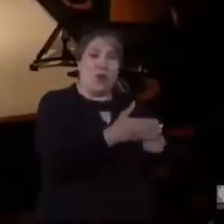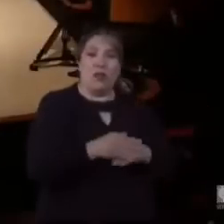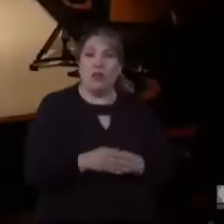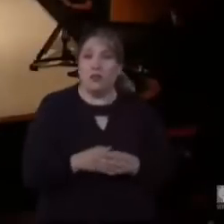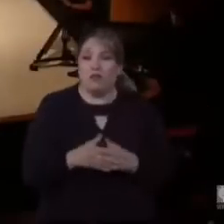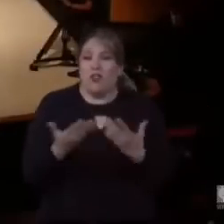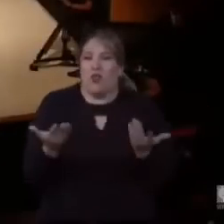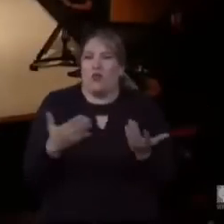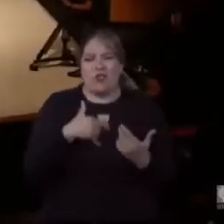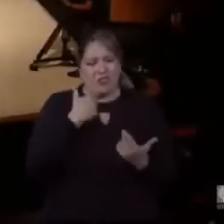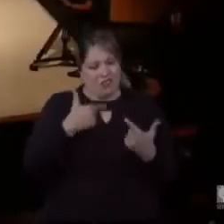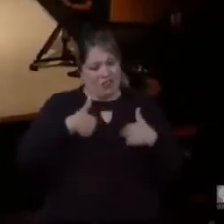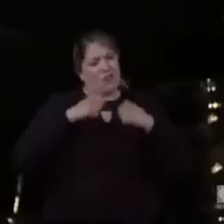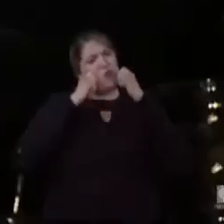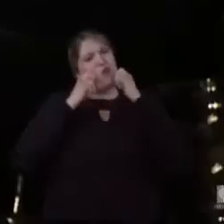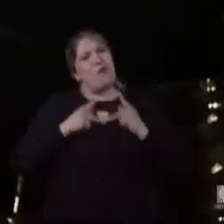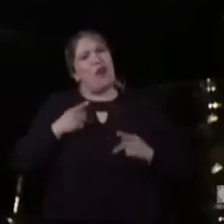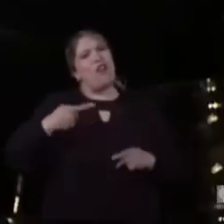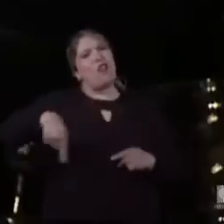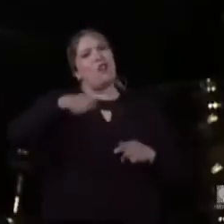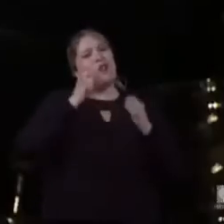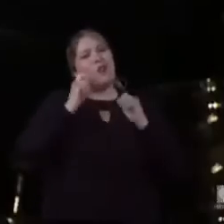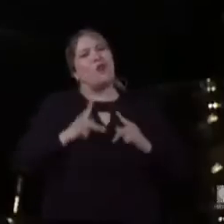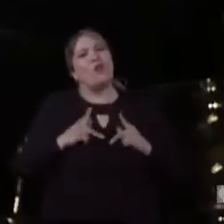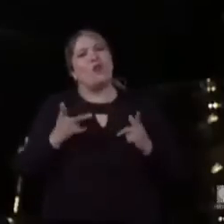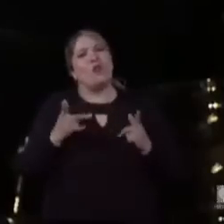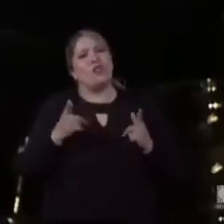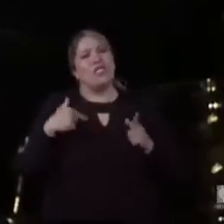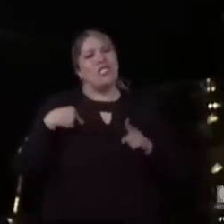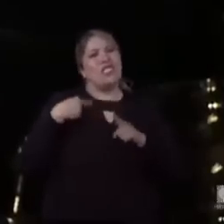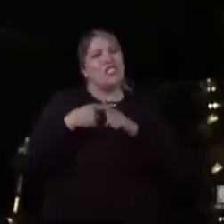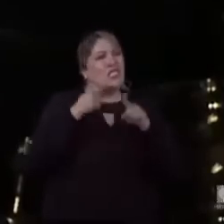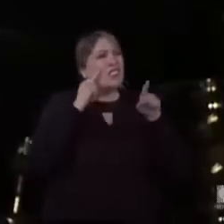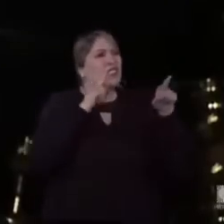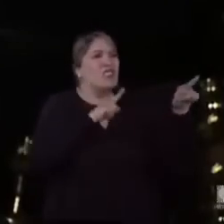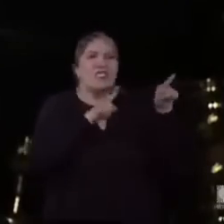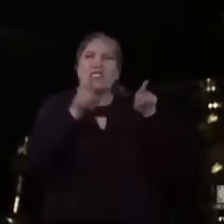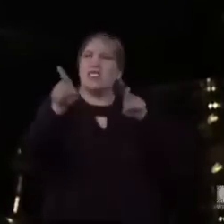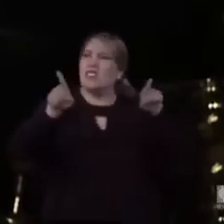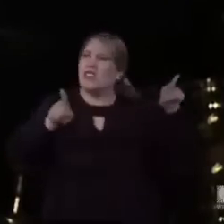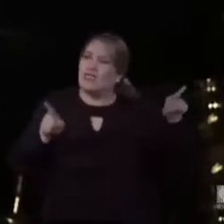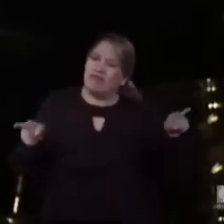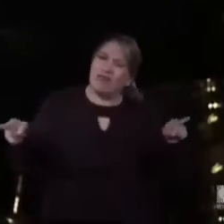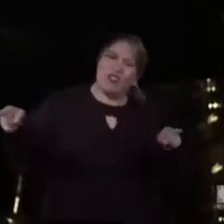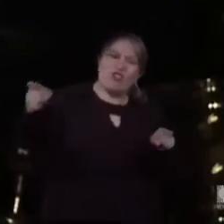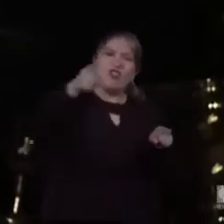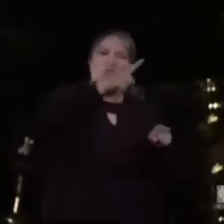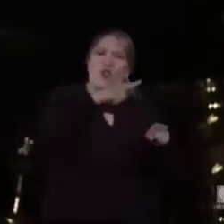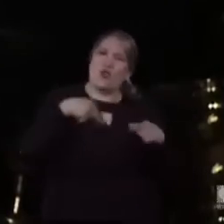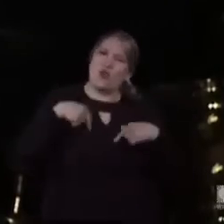¿Cómo decir que somos humanos cuando todo esto es parte de nosotros?